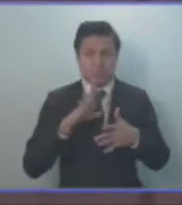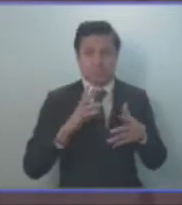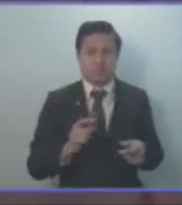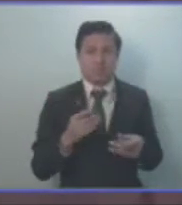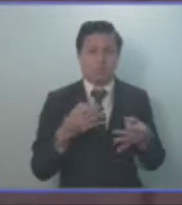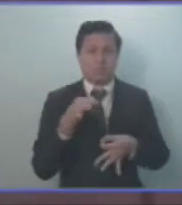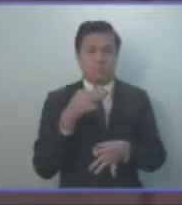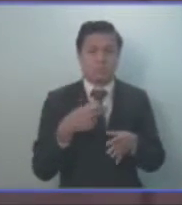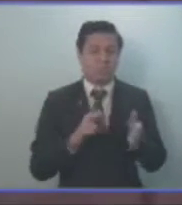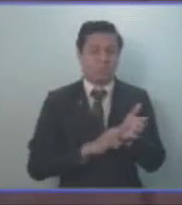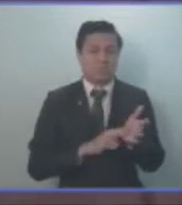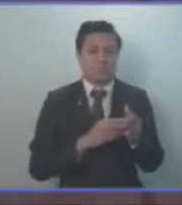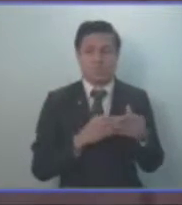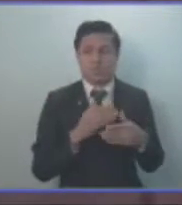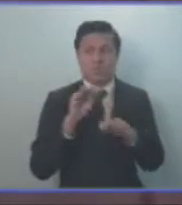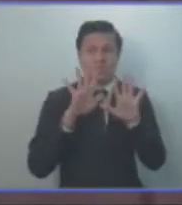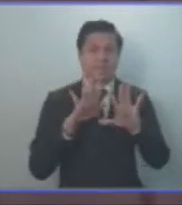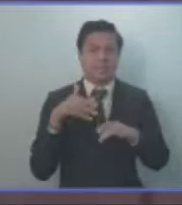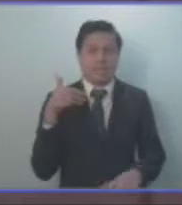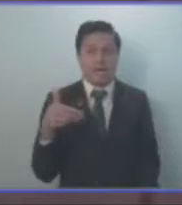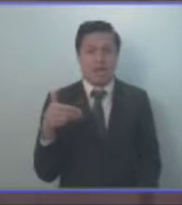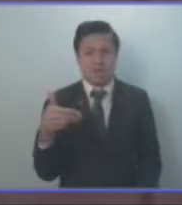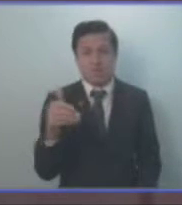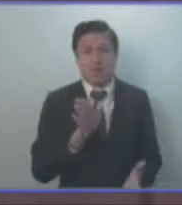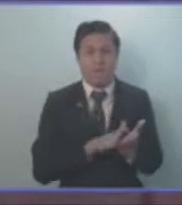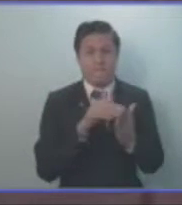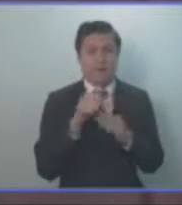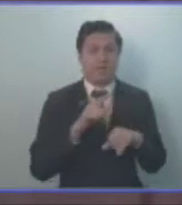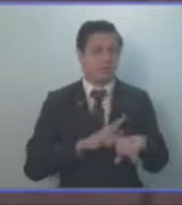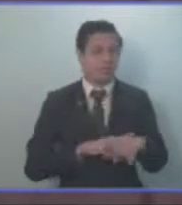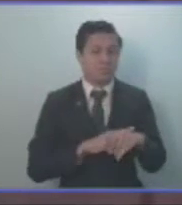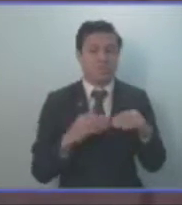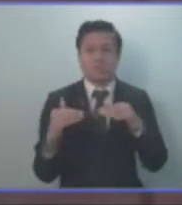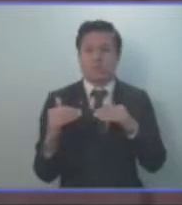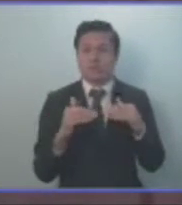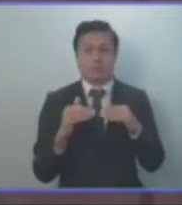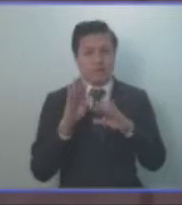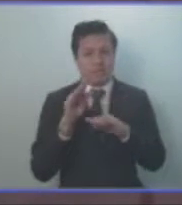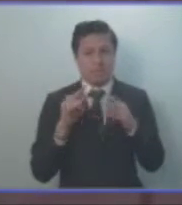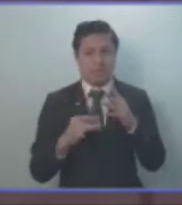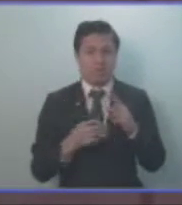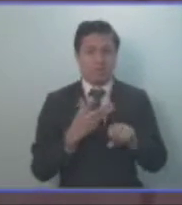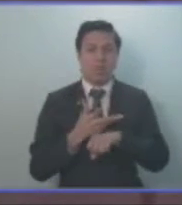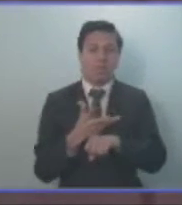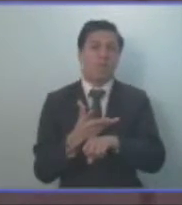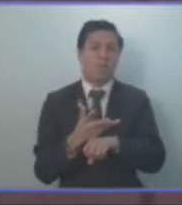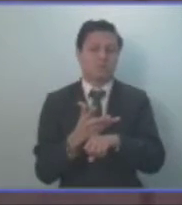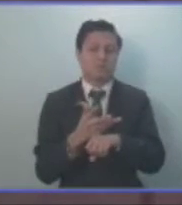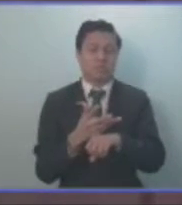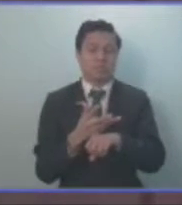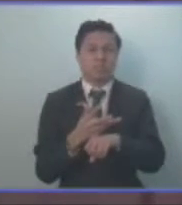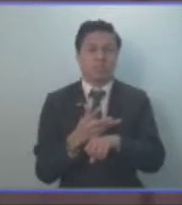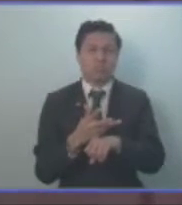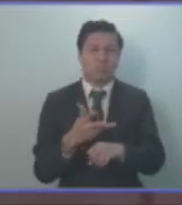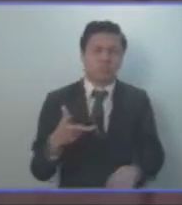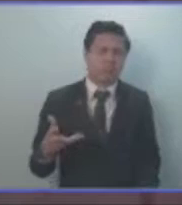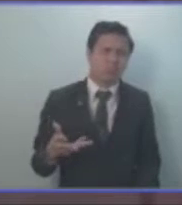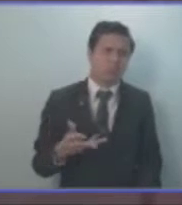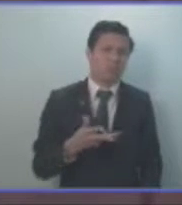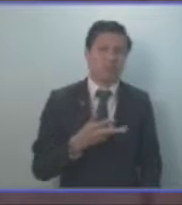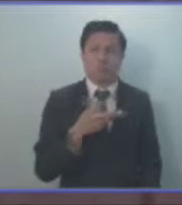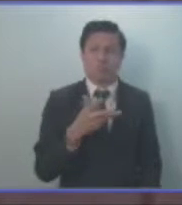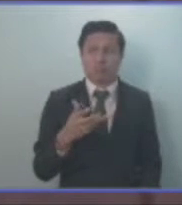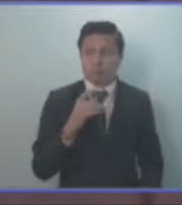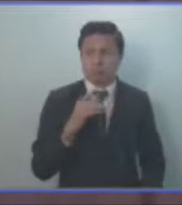de concesión respectivos a 10 años plazo de acuerdo a la Ley de Transporte Terrestre, Tránsito y Seguridad Vial con todos aquellos que no